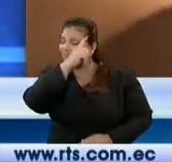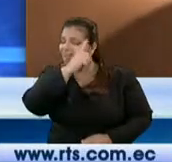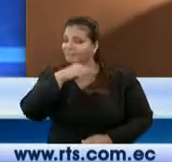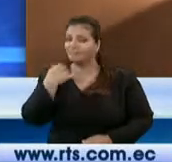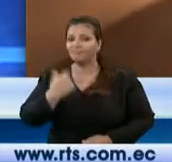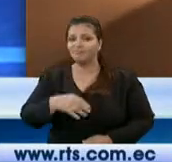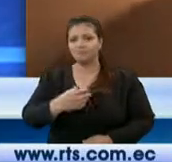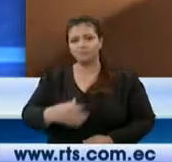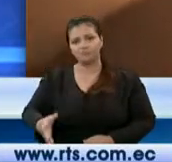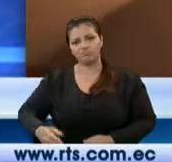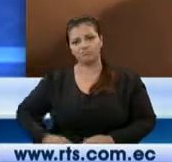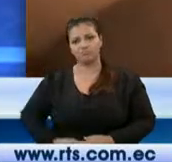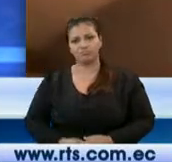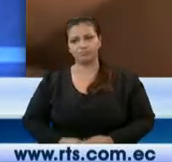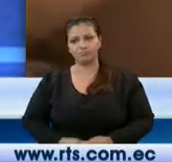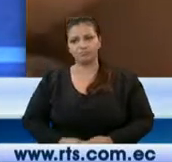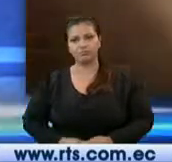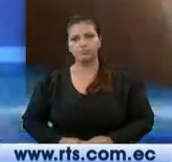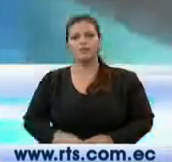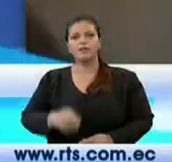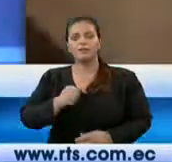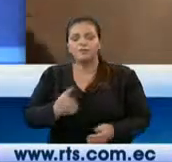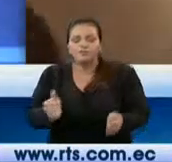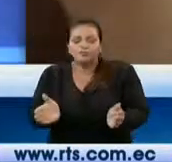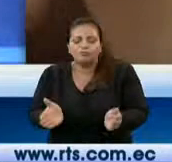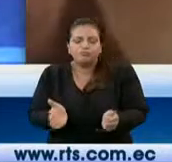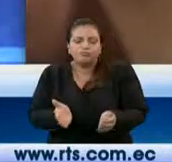semanas de gestación. No estaba desarrollado y pesaba